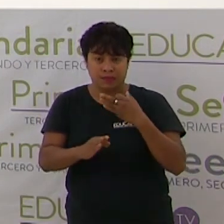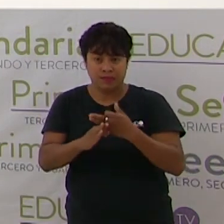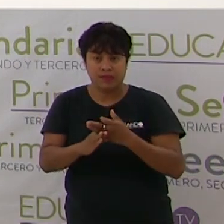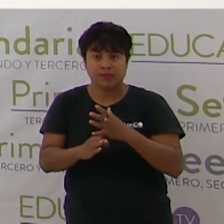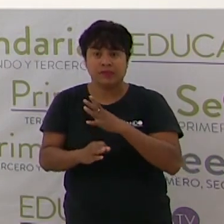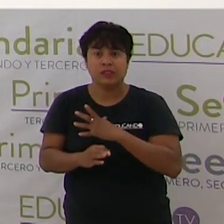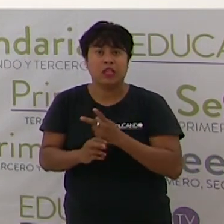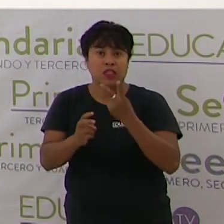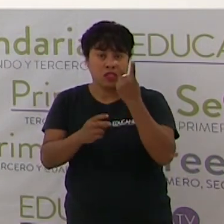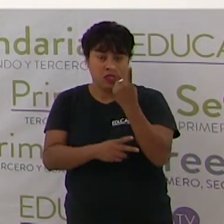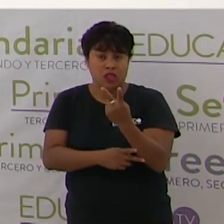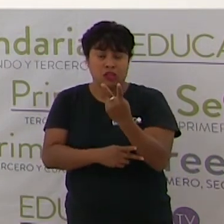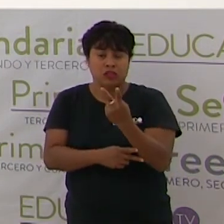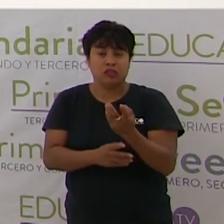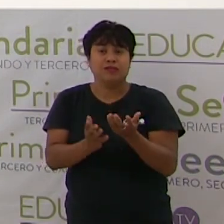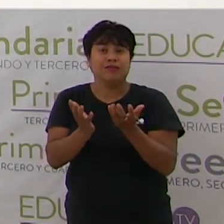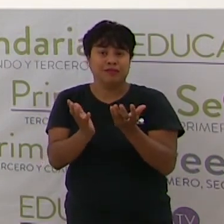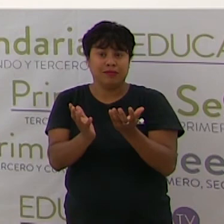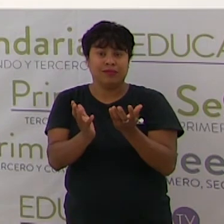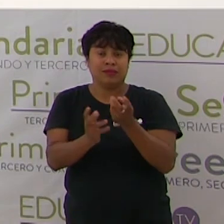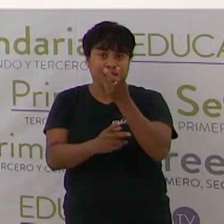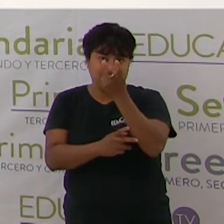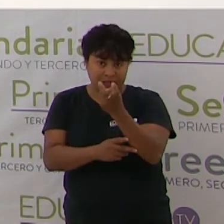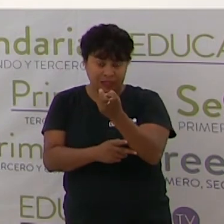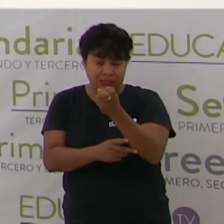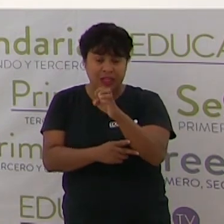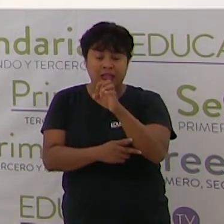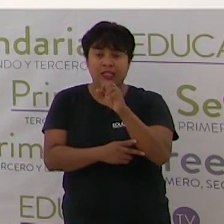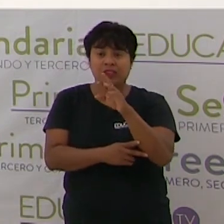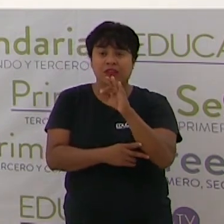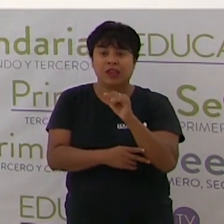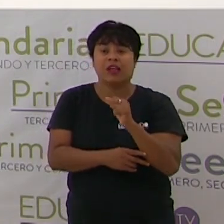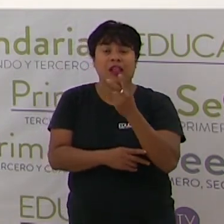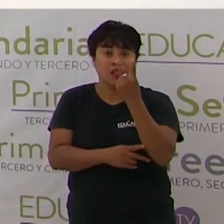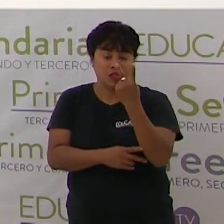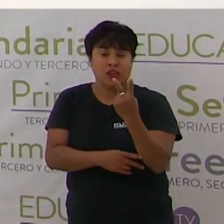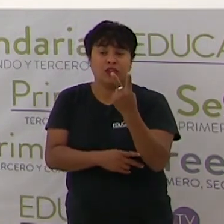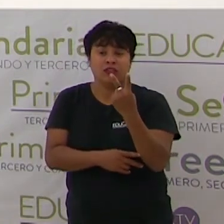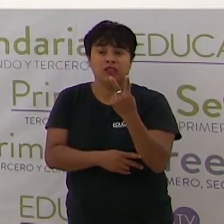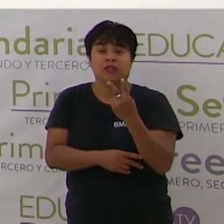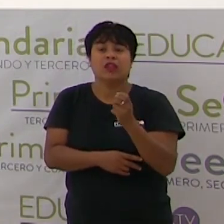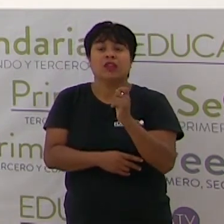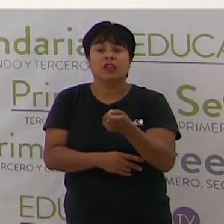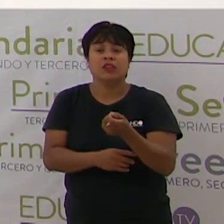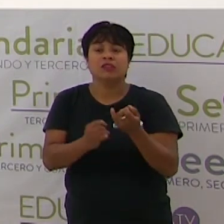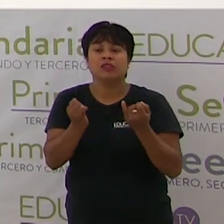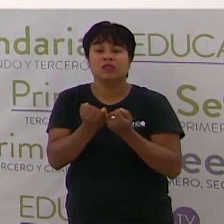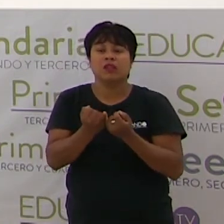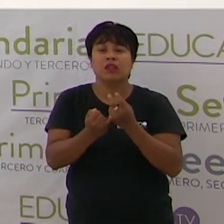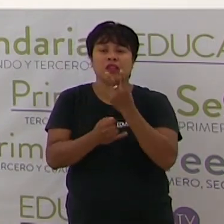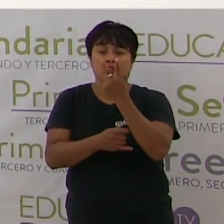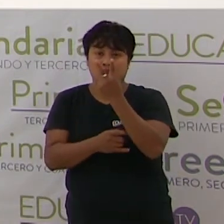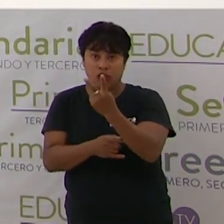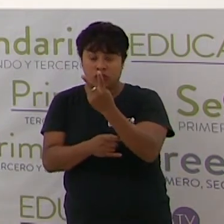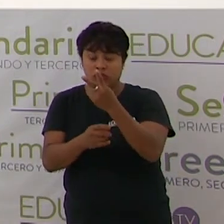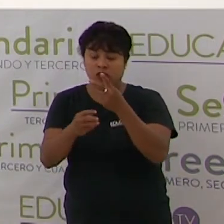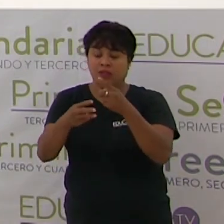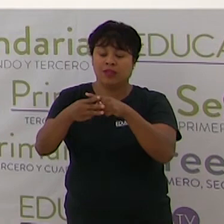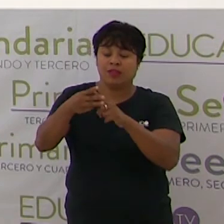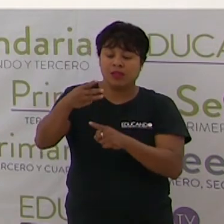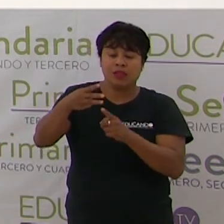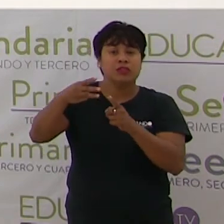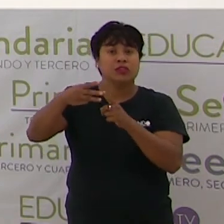están las dos esferas. Sabemos que estas dos esferas forman parte de 2/3 de un